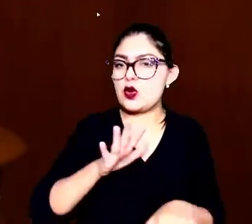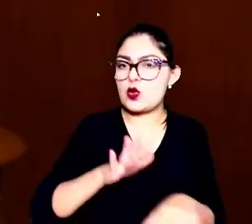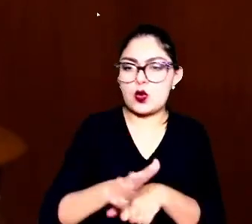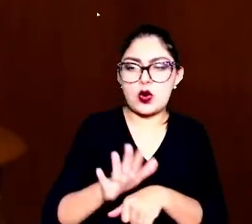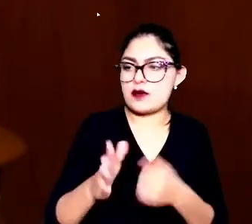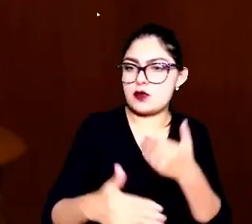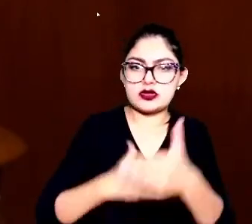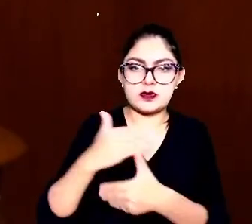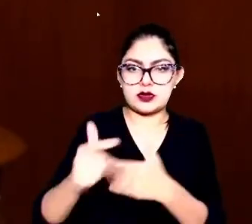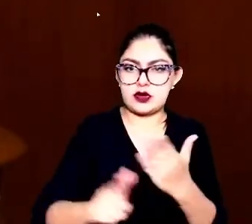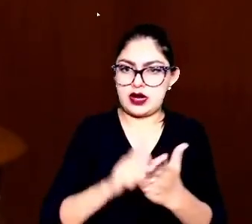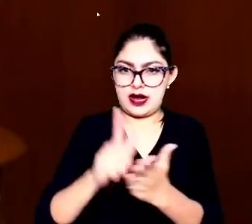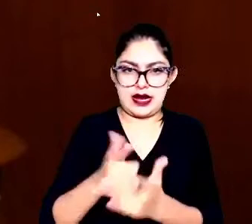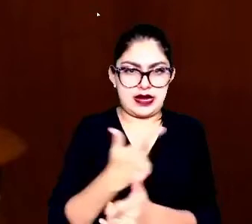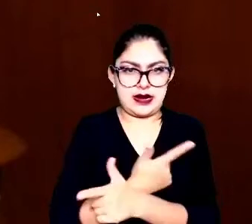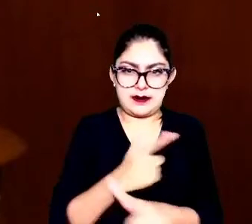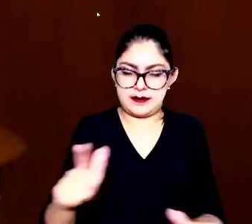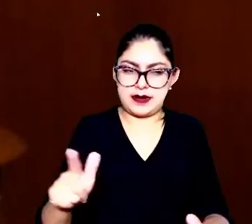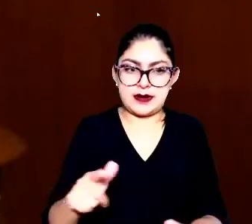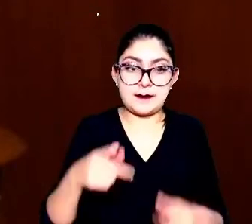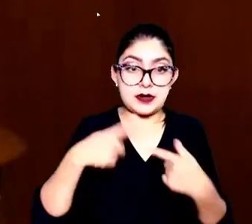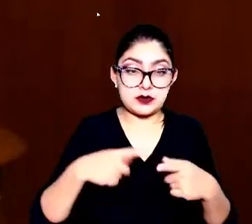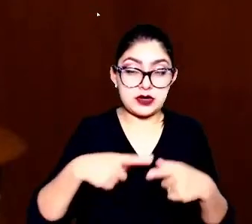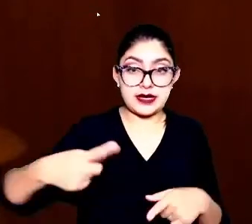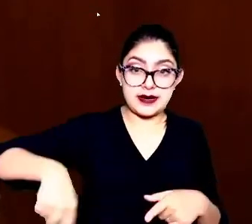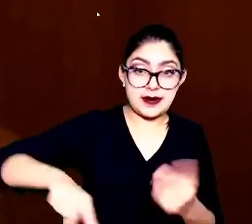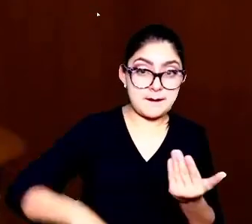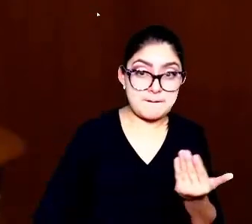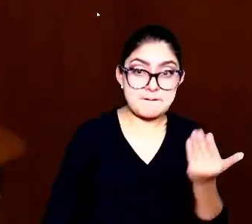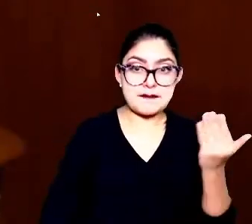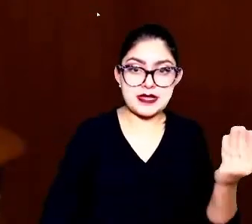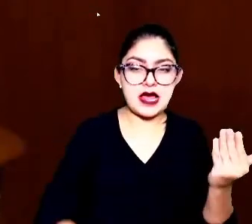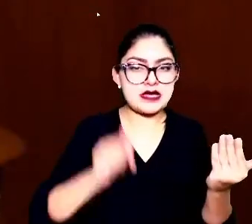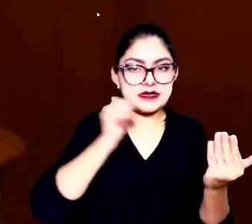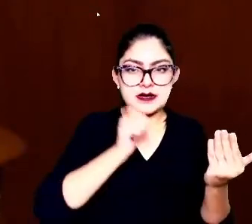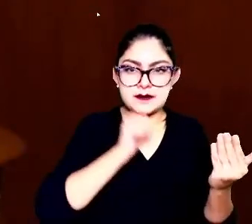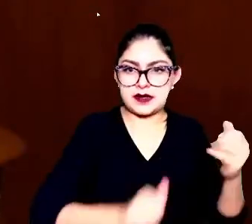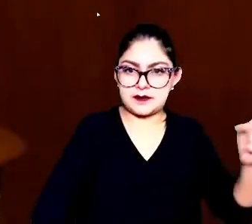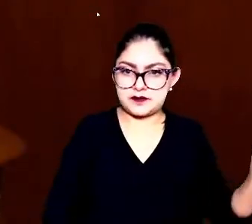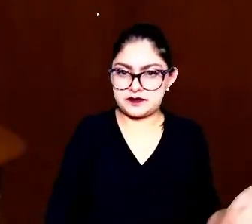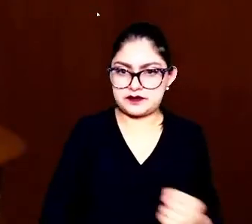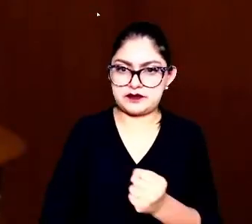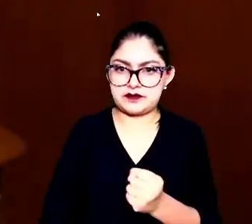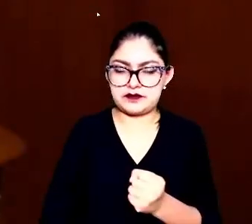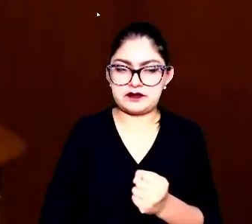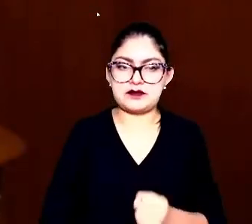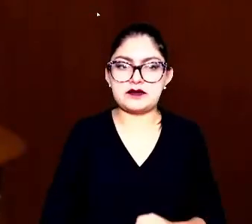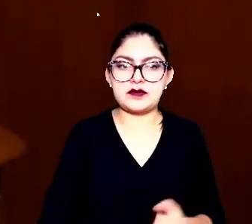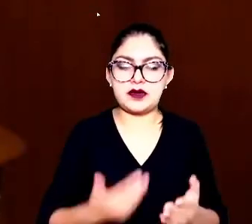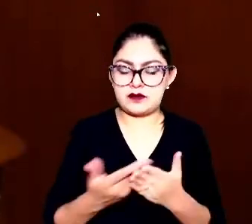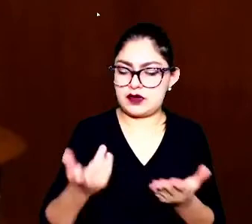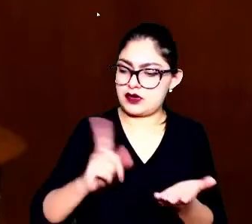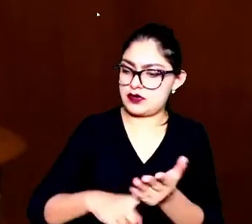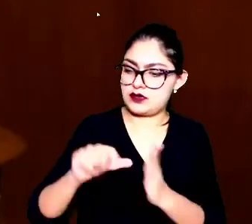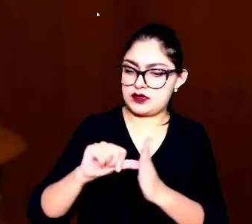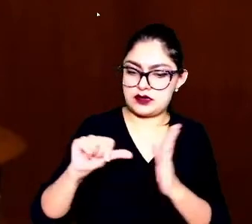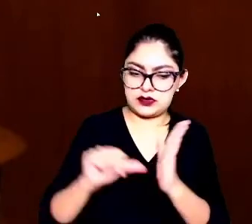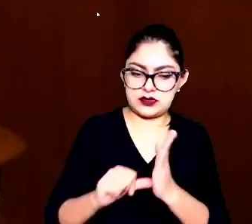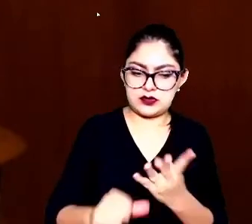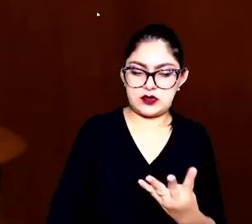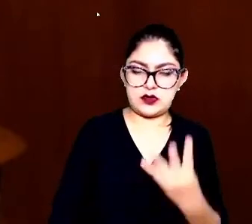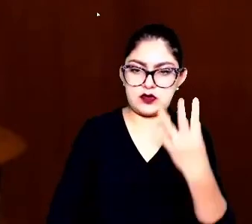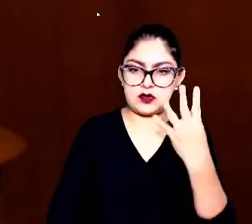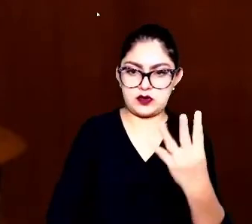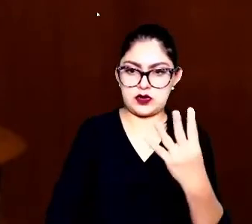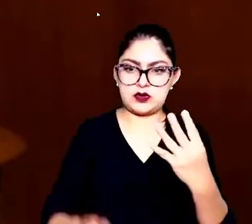que lo soliciten en los términos que señala esta ley el artículo 4 el Instituto